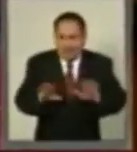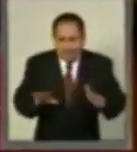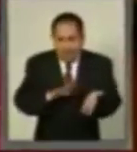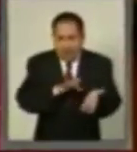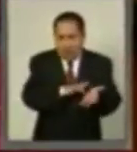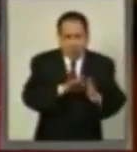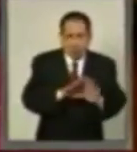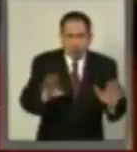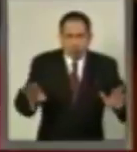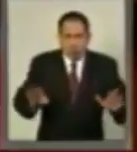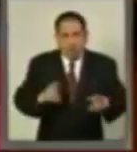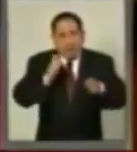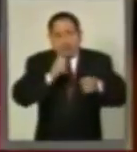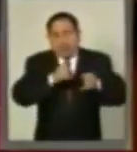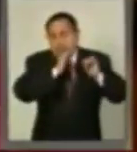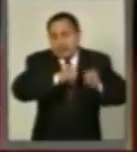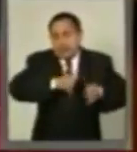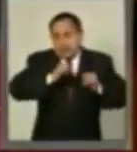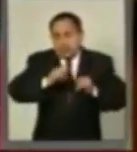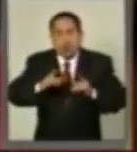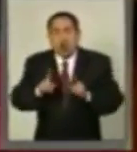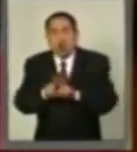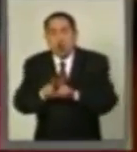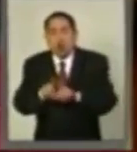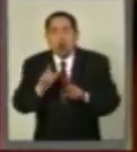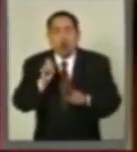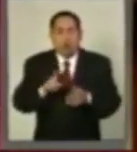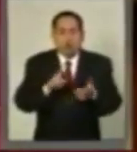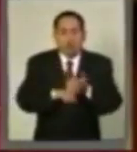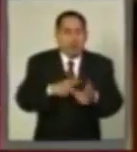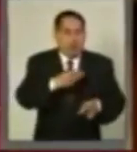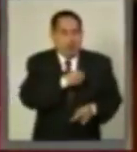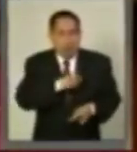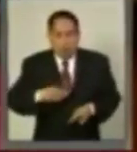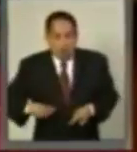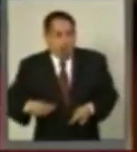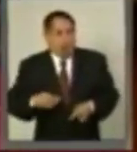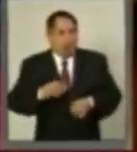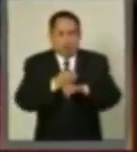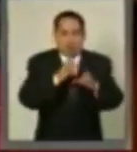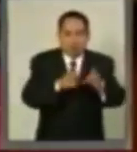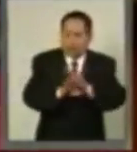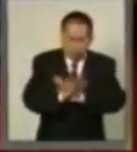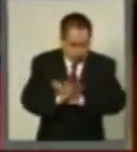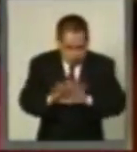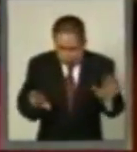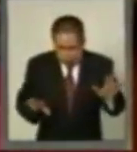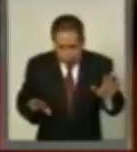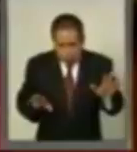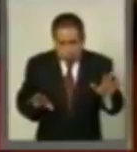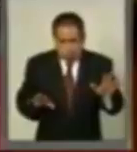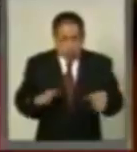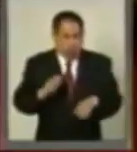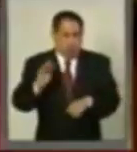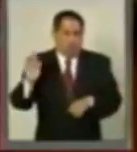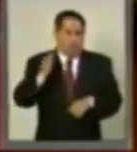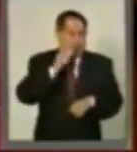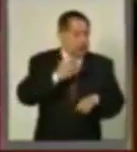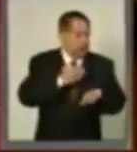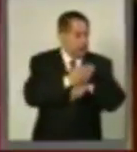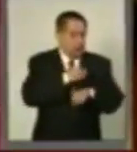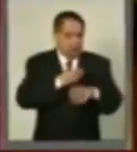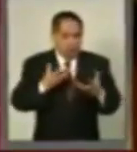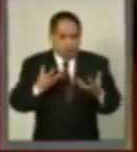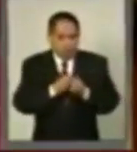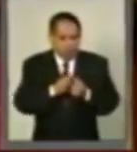manejando de manera unitaria por residencias municipales o por estados. Vamos juntos, federación, estados y